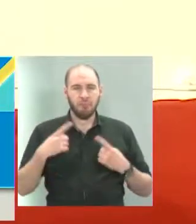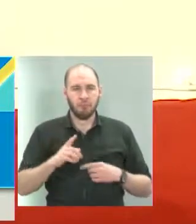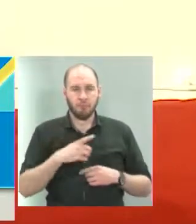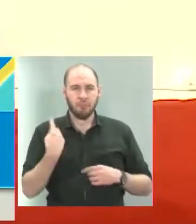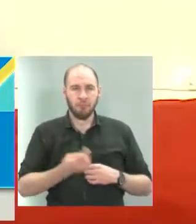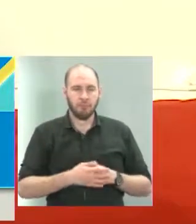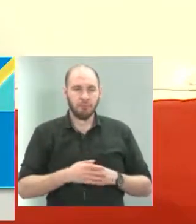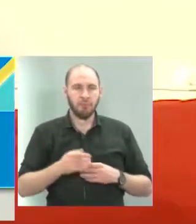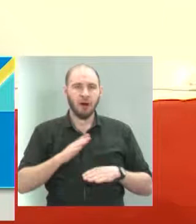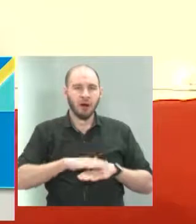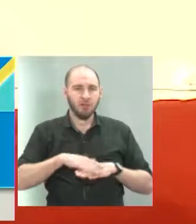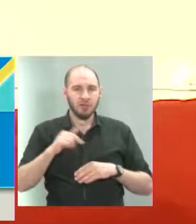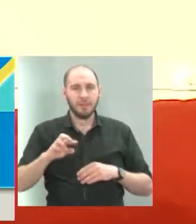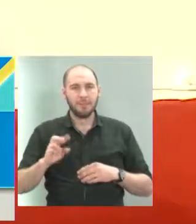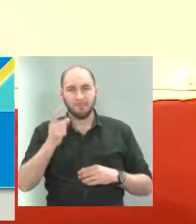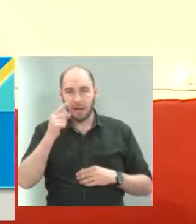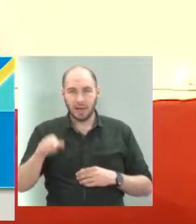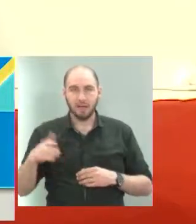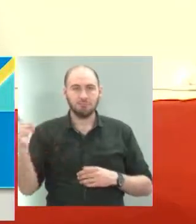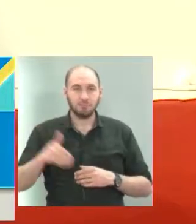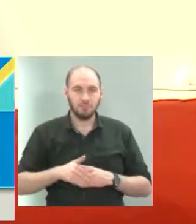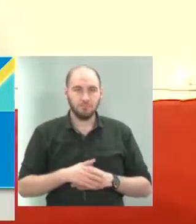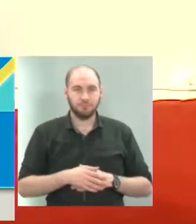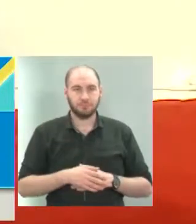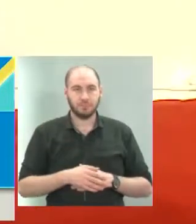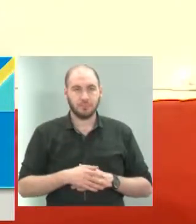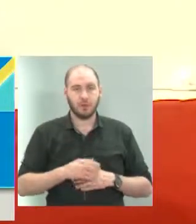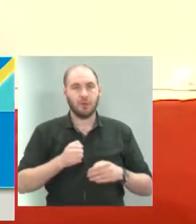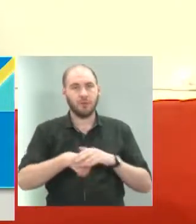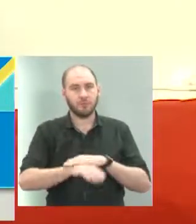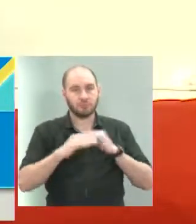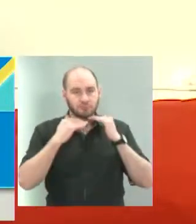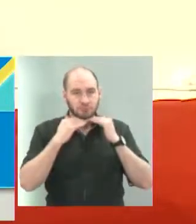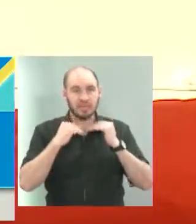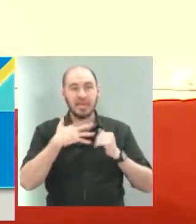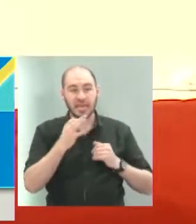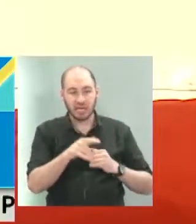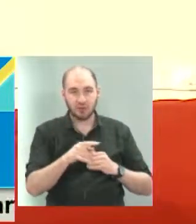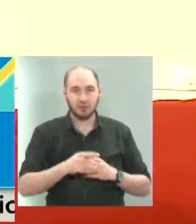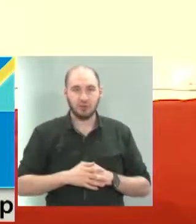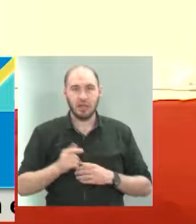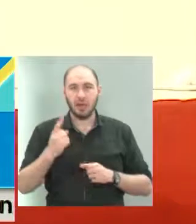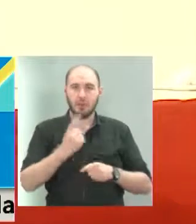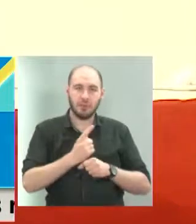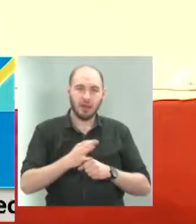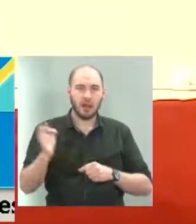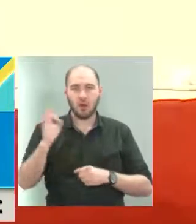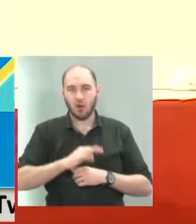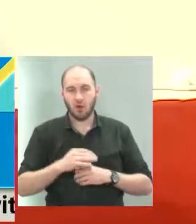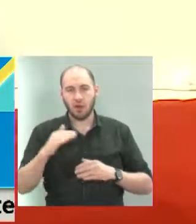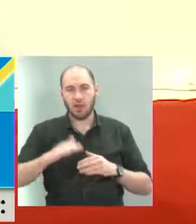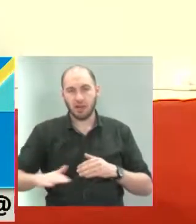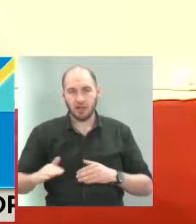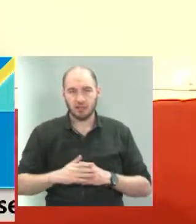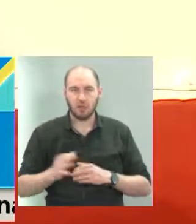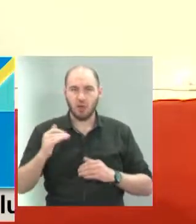somos los mismos responsables de que el papá que viene a ver fútbol de su hijo, sea en la primera o sea en